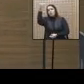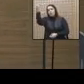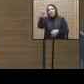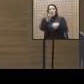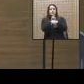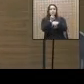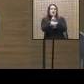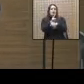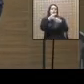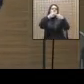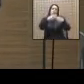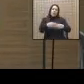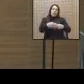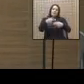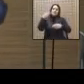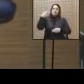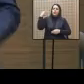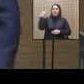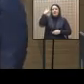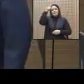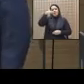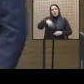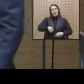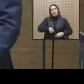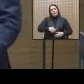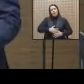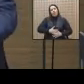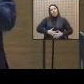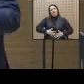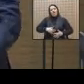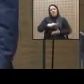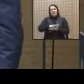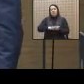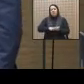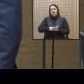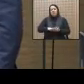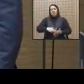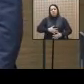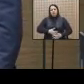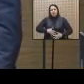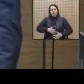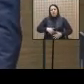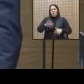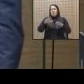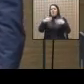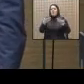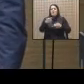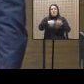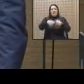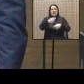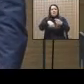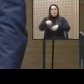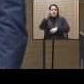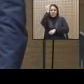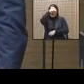históricos para que uno se le revuelva la panza de cómo manipulan la opinión pública.